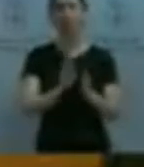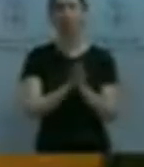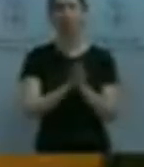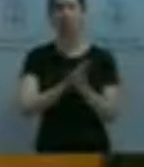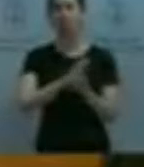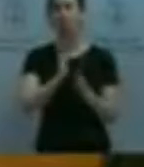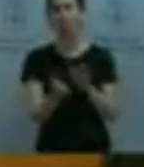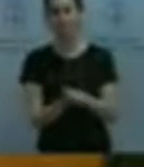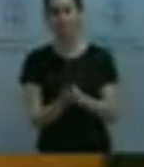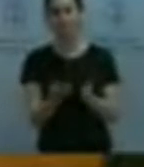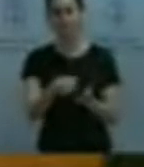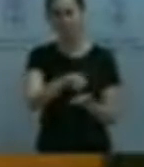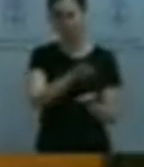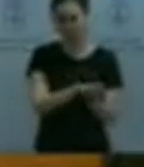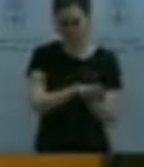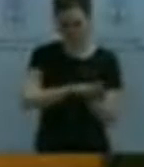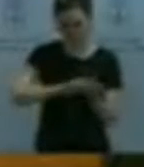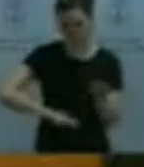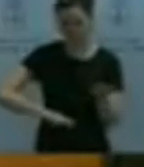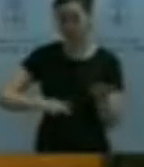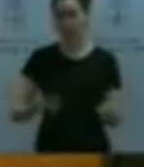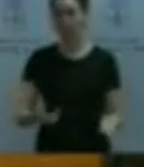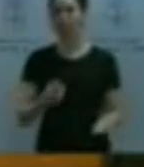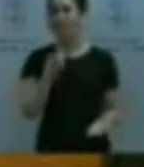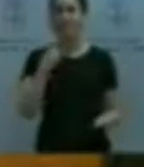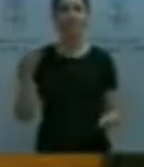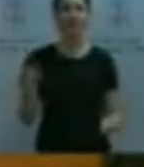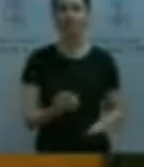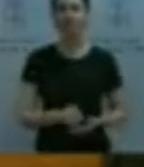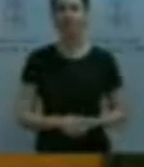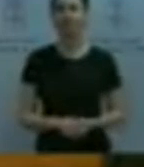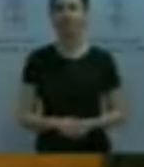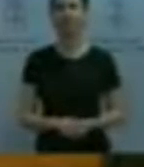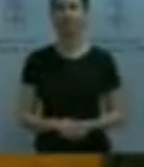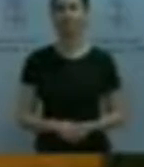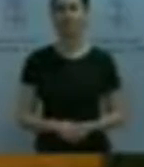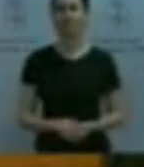determinar a qué se destina el dinero de esta modificación.